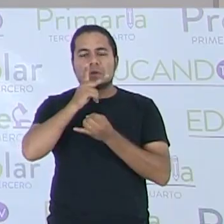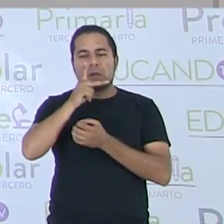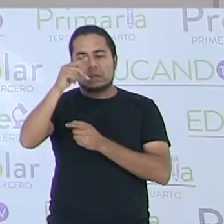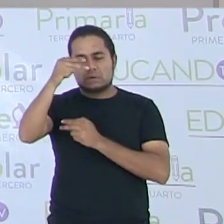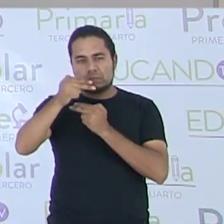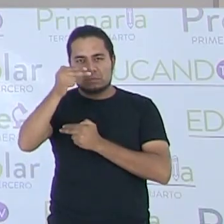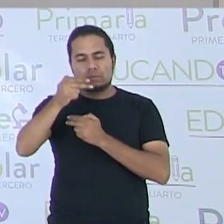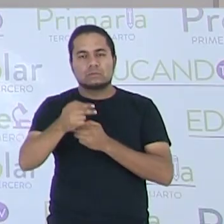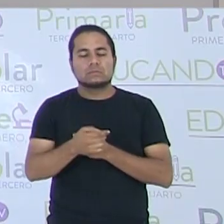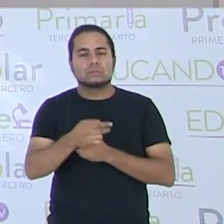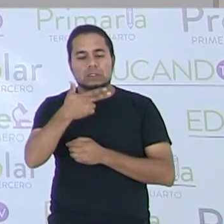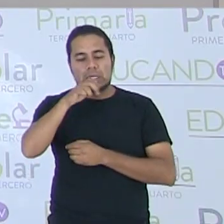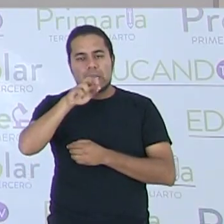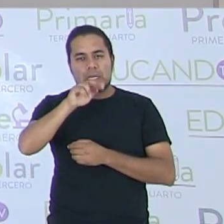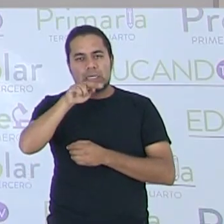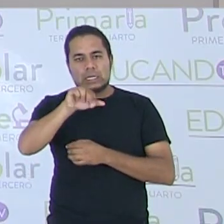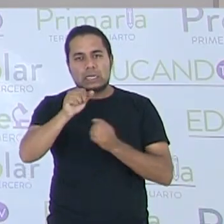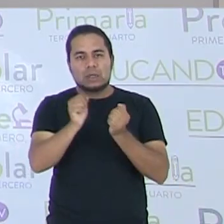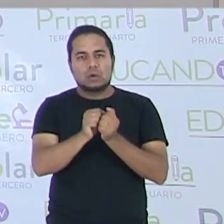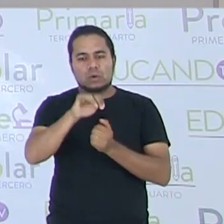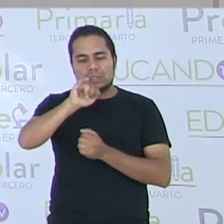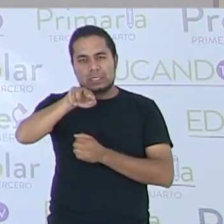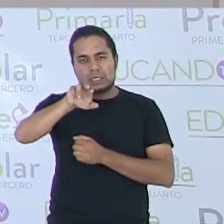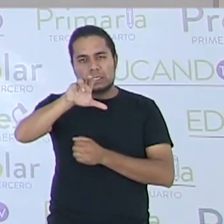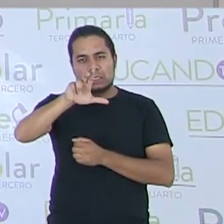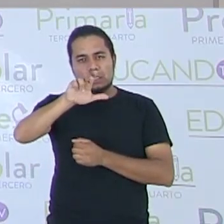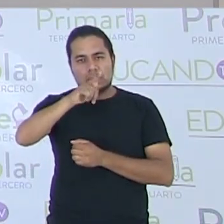Harina rima con inclina.